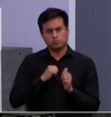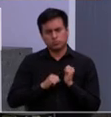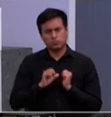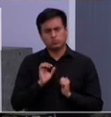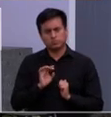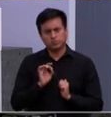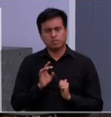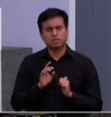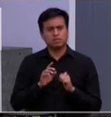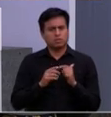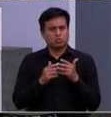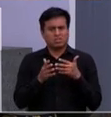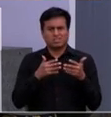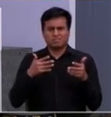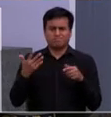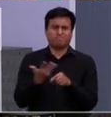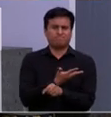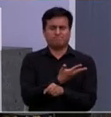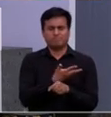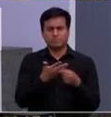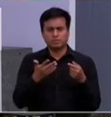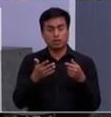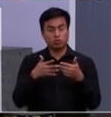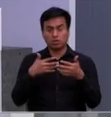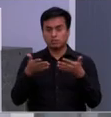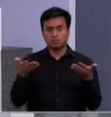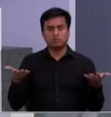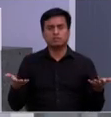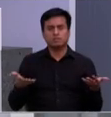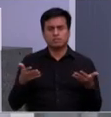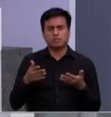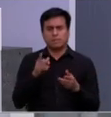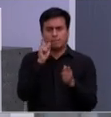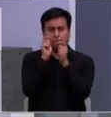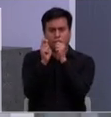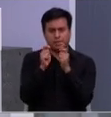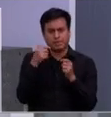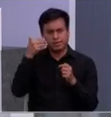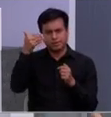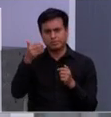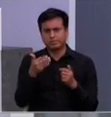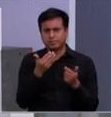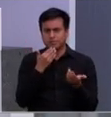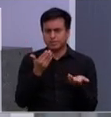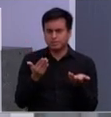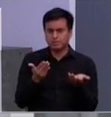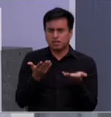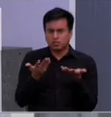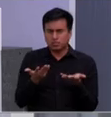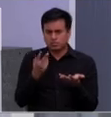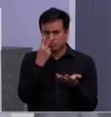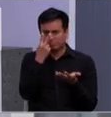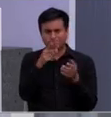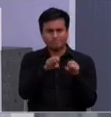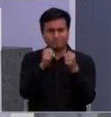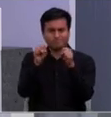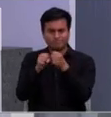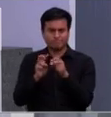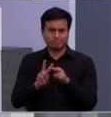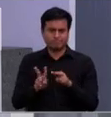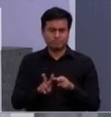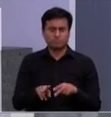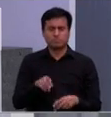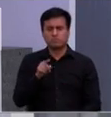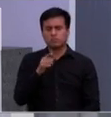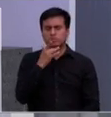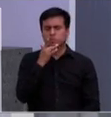esta naturaleza dañada, esta naturaleza en peligro, esta naturaleza que estamos destruyendo. No